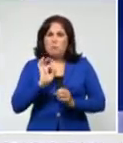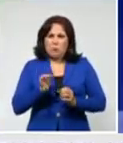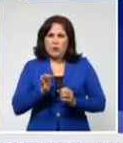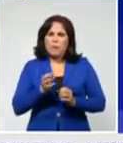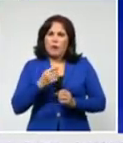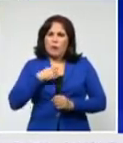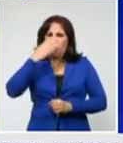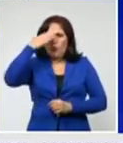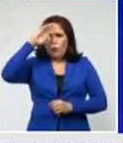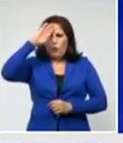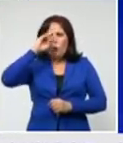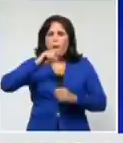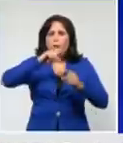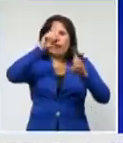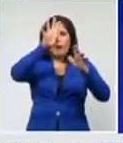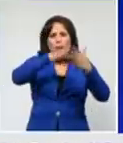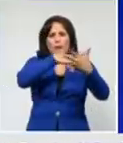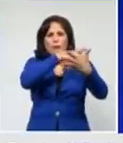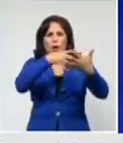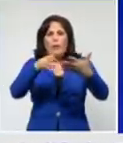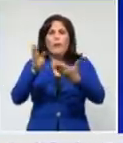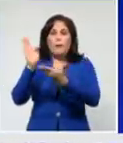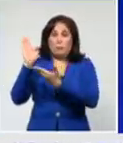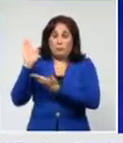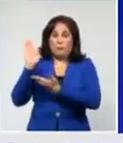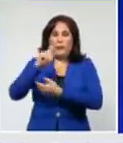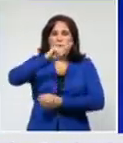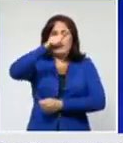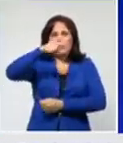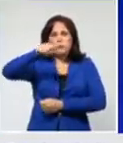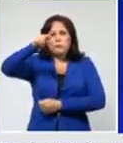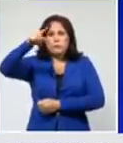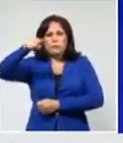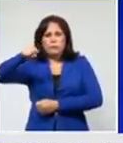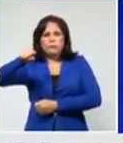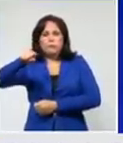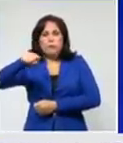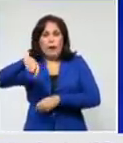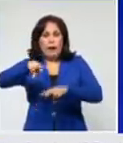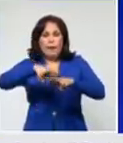Si puede, bueno, ahí lo tienen. Los casos en La Habana,